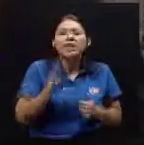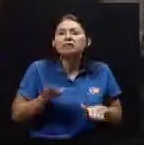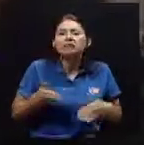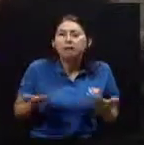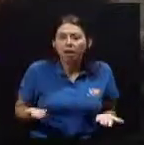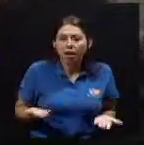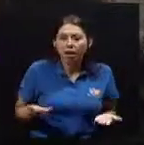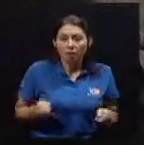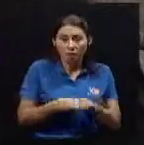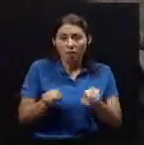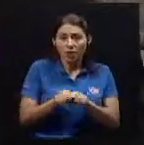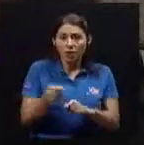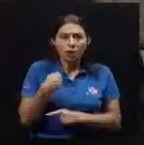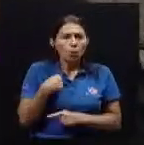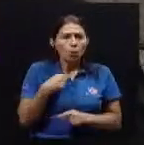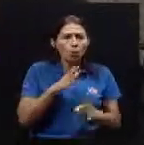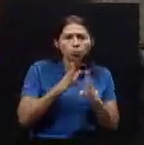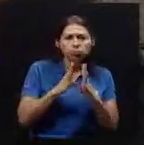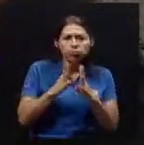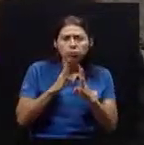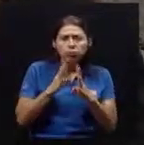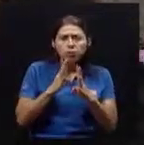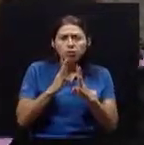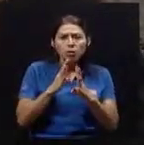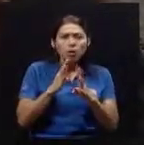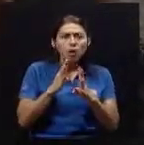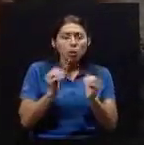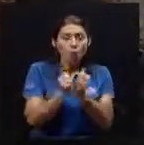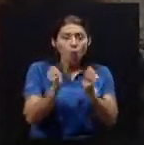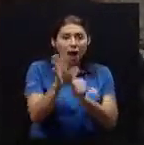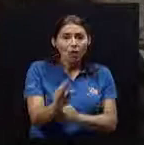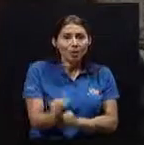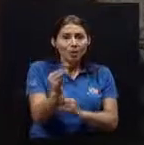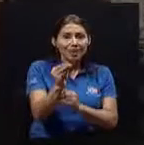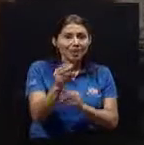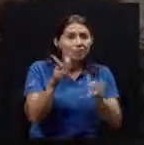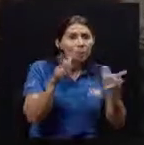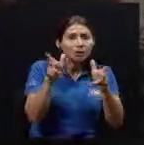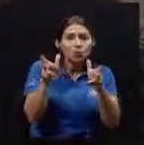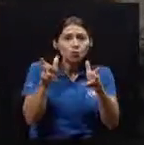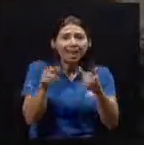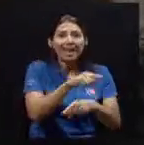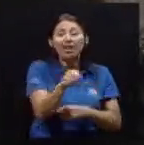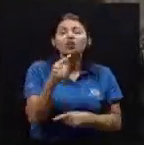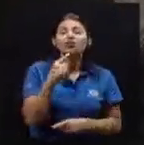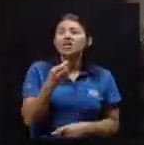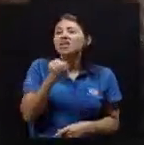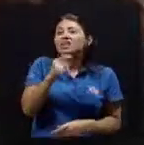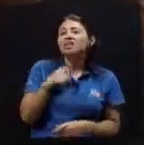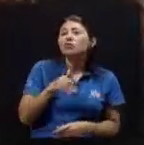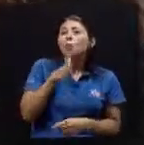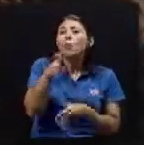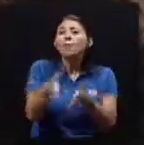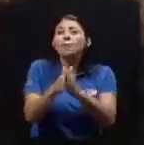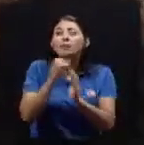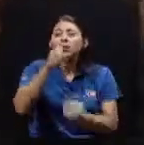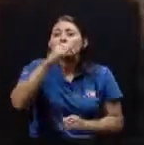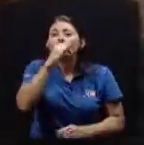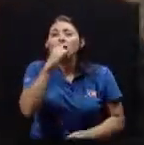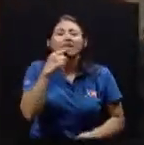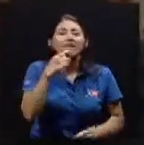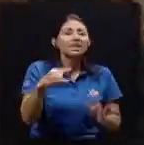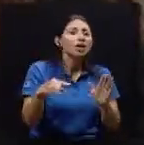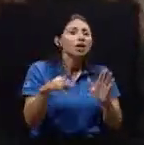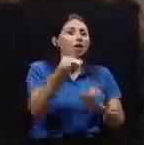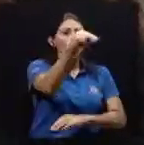experiencia, porque también cuando uno conversa o escucha a estos adolescentes es, voy a pedir condones y me los prohíben, o voy a tal cita y